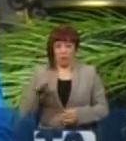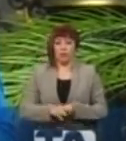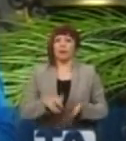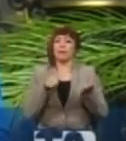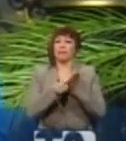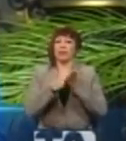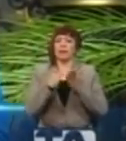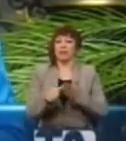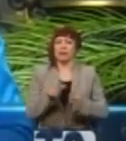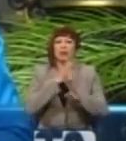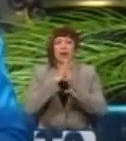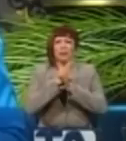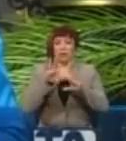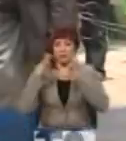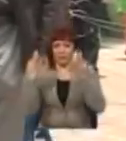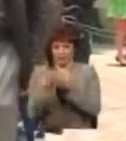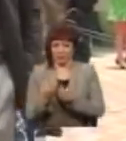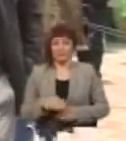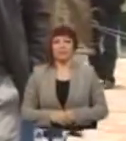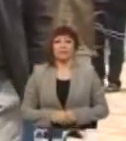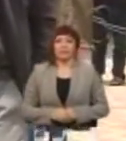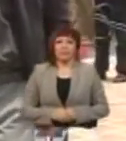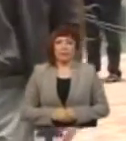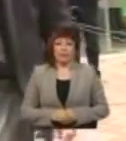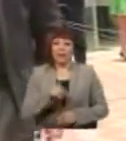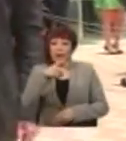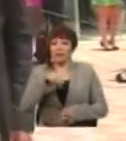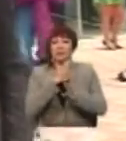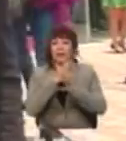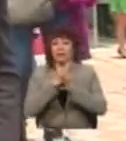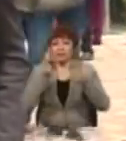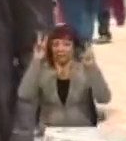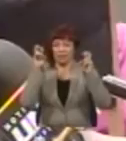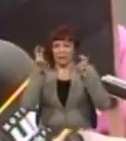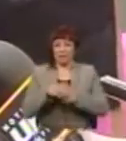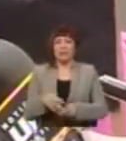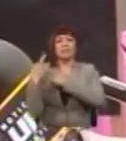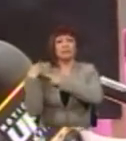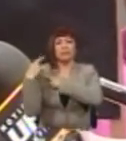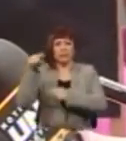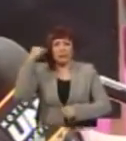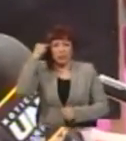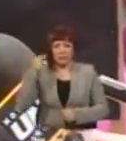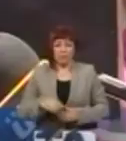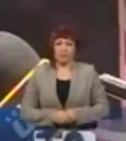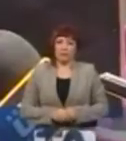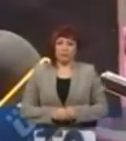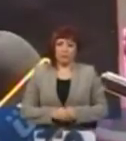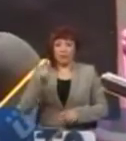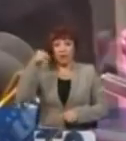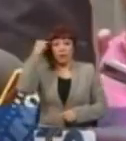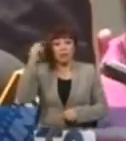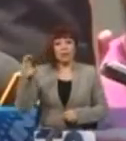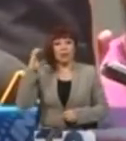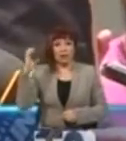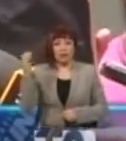Navas habló con los familiares de los tres secuestrados. Ellos se refirieron a las responsabilidades de los gobiernos. De manera enfática al gobierno